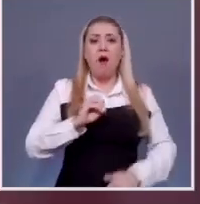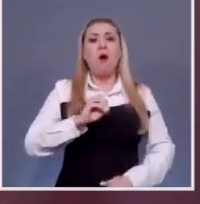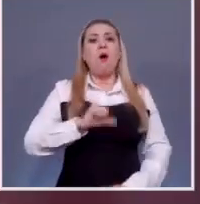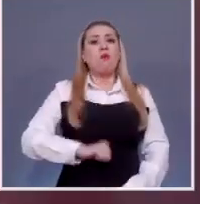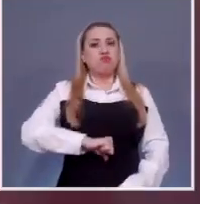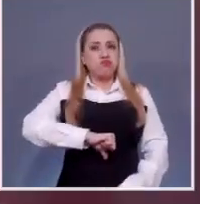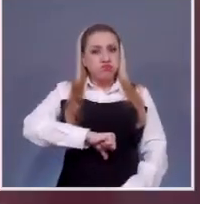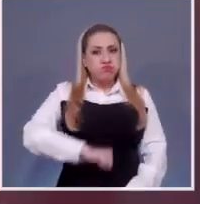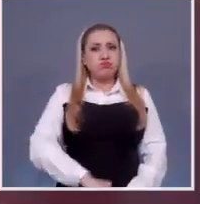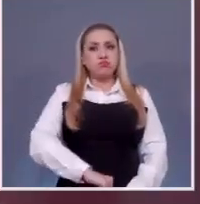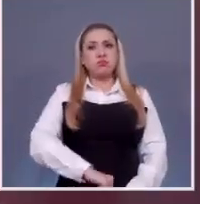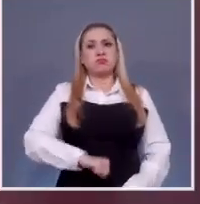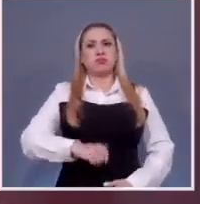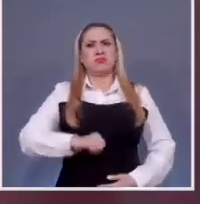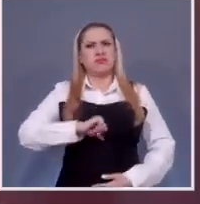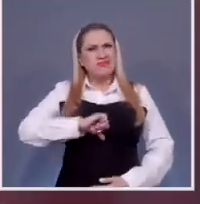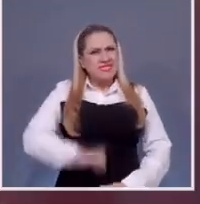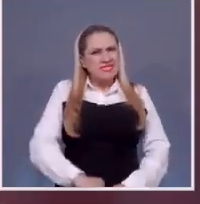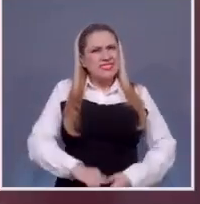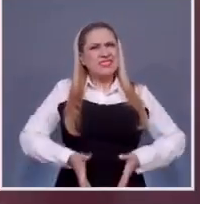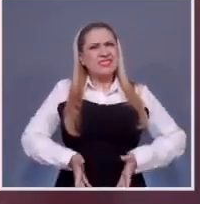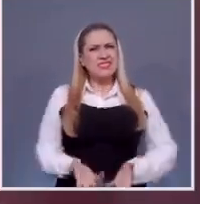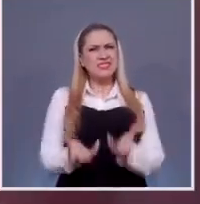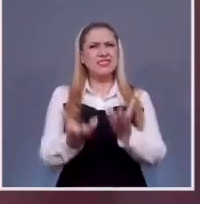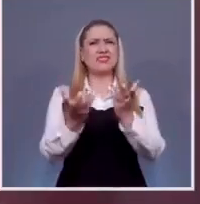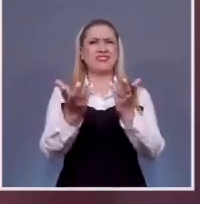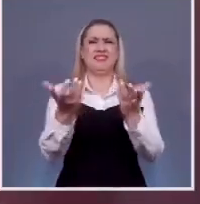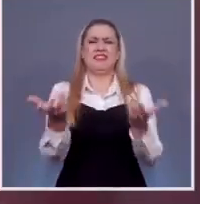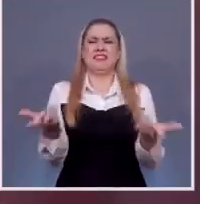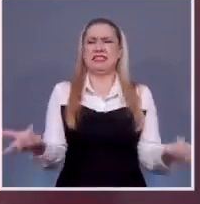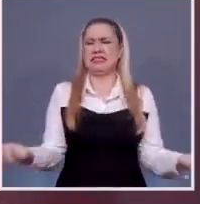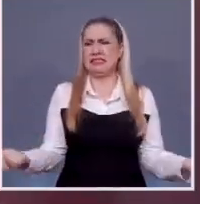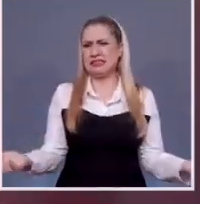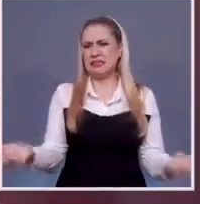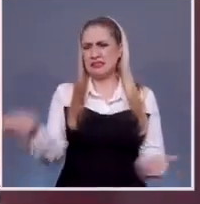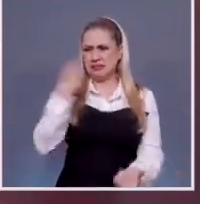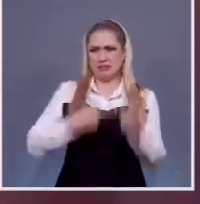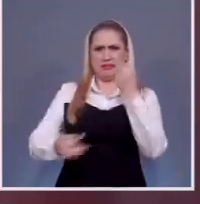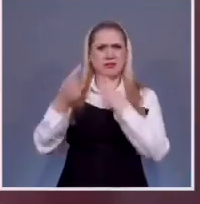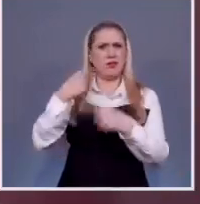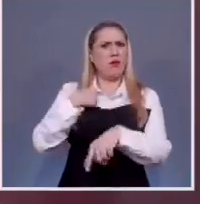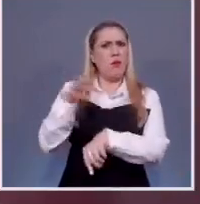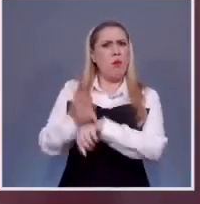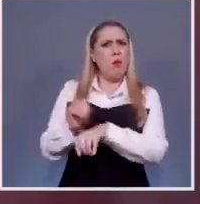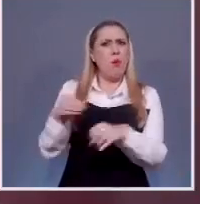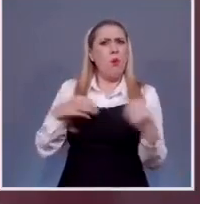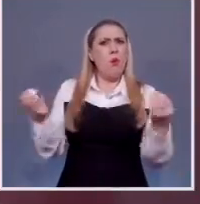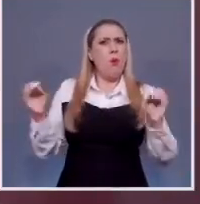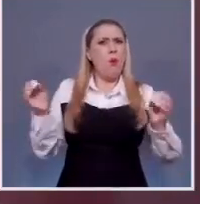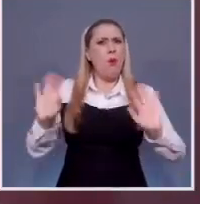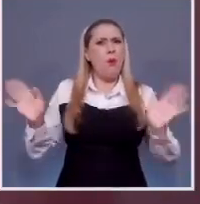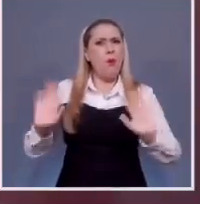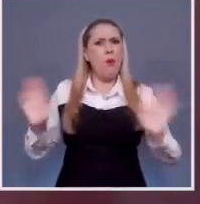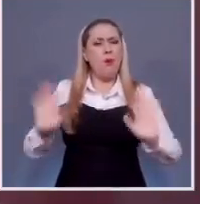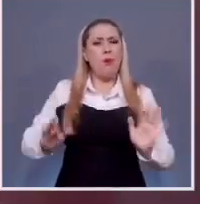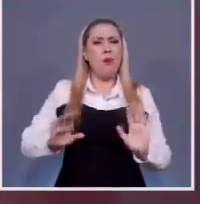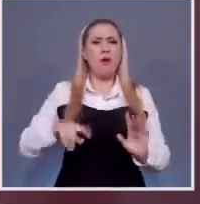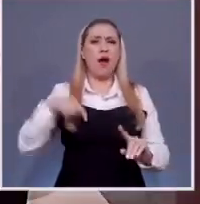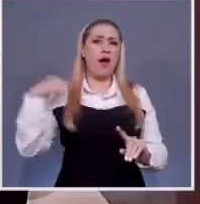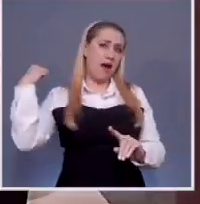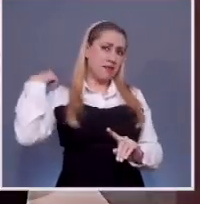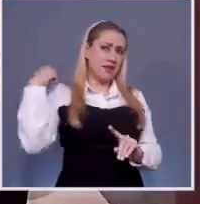te administren medicamentos en donde tú no has consentido y que sirve para acelerar o para retrasar el proceso, ¿no? Y que ya están